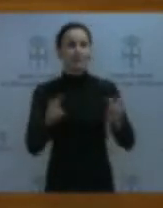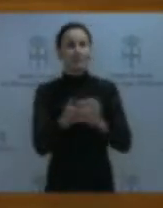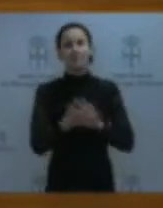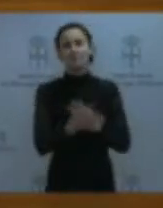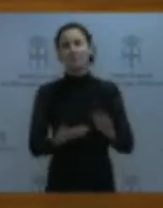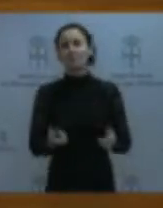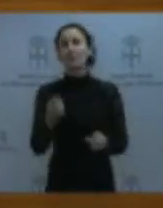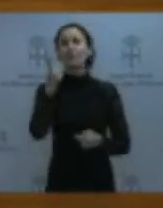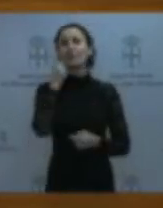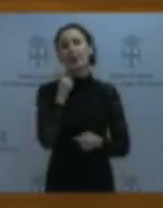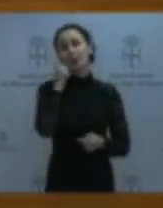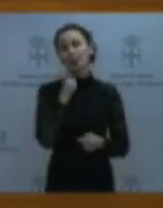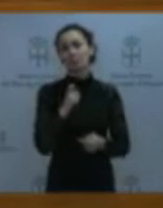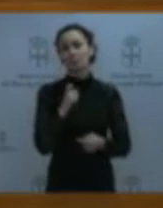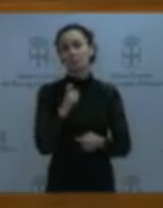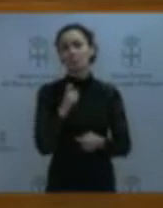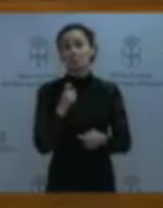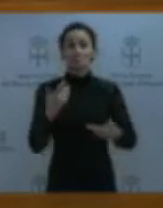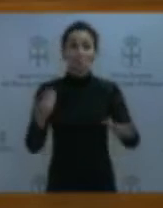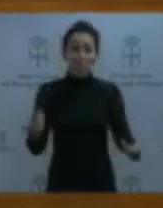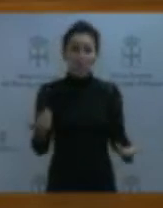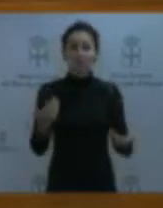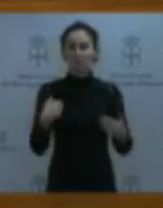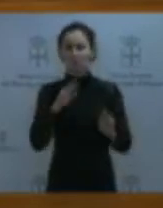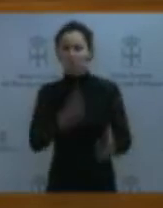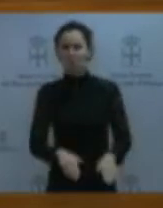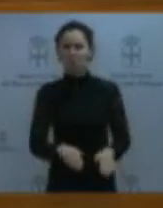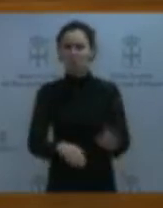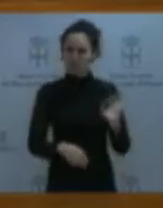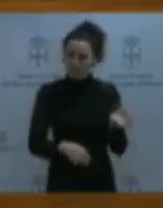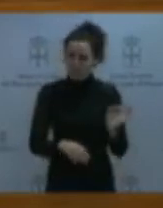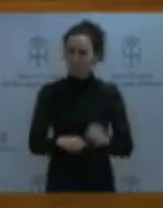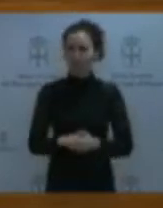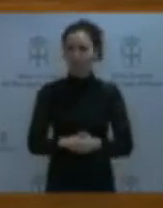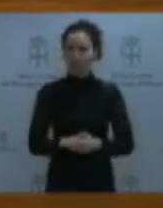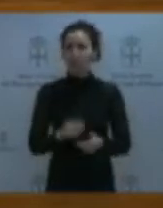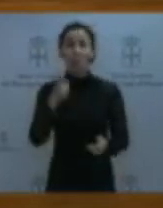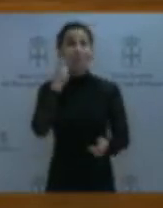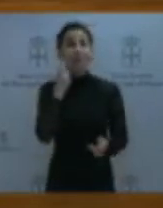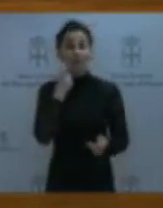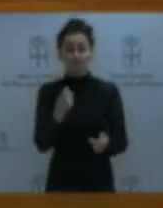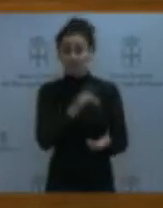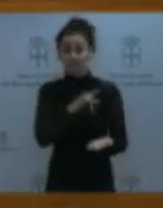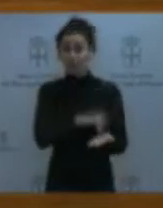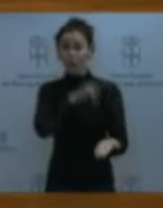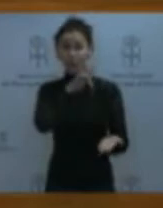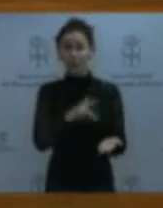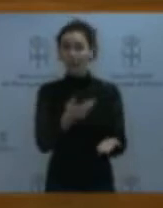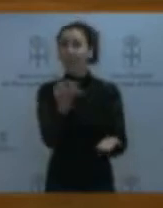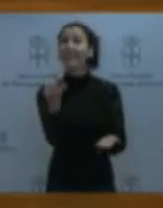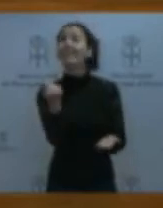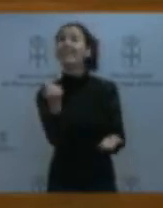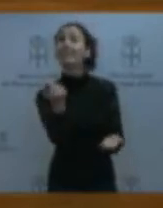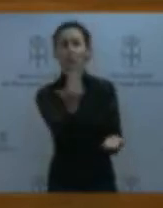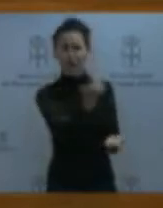los bancos efectivamente tenían que, pues yo soy partidario, efectivamente, que los bancos devolvieran el dinero. A mí no me